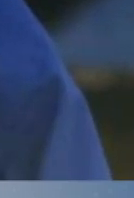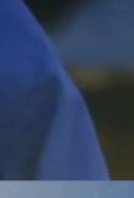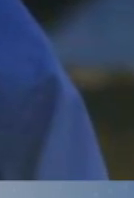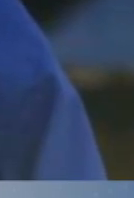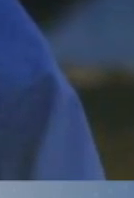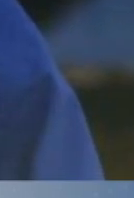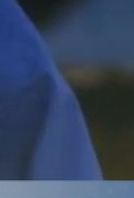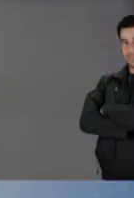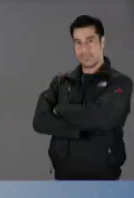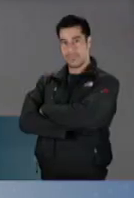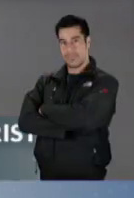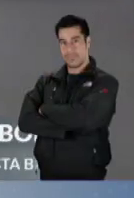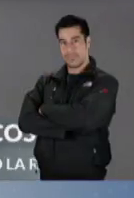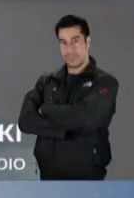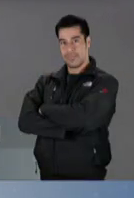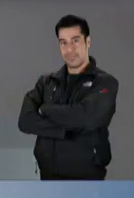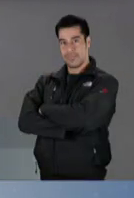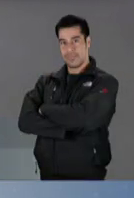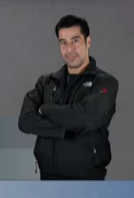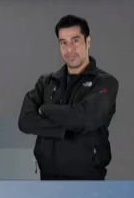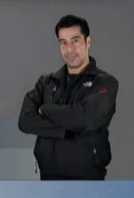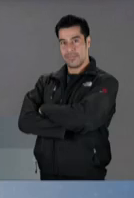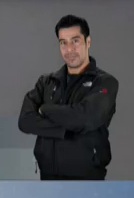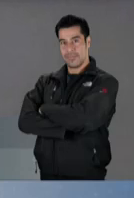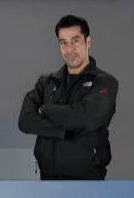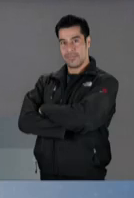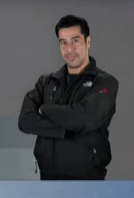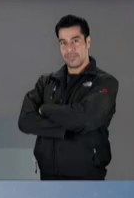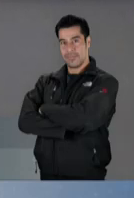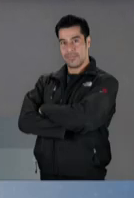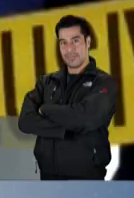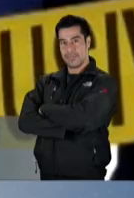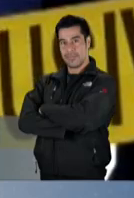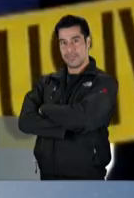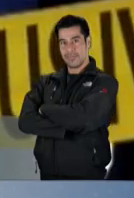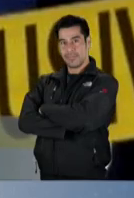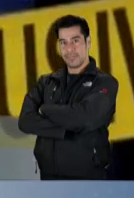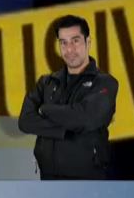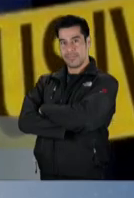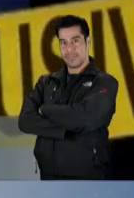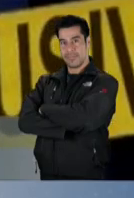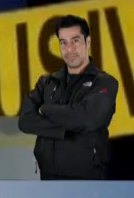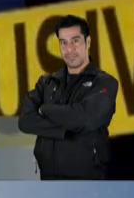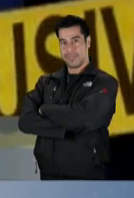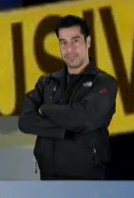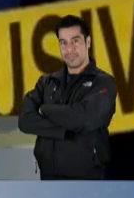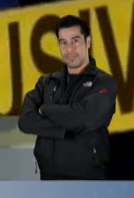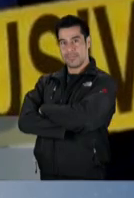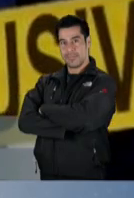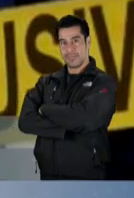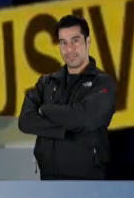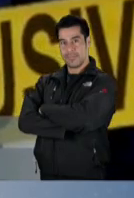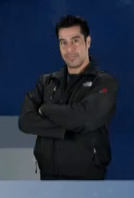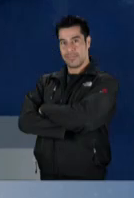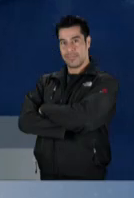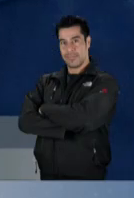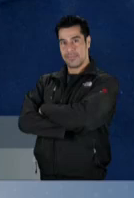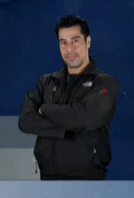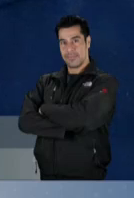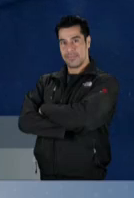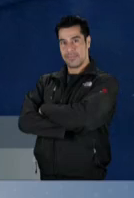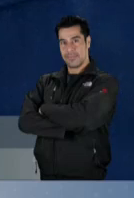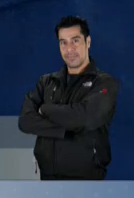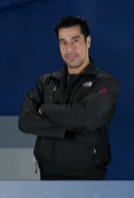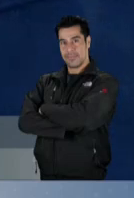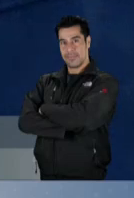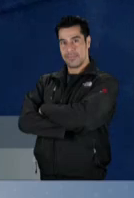Las Hualtatas, a la altura del 10.300. Es ahí donde está ubicada esta constructora que finalmente fue el escenario de este millonario robo. Pero